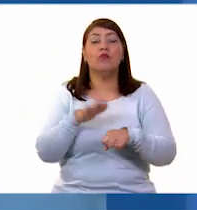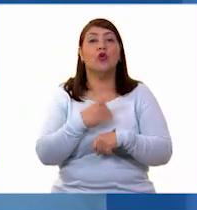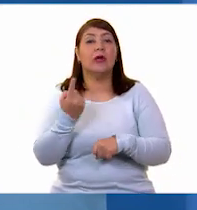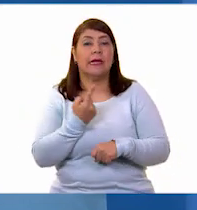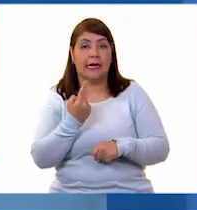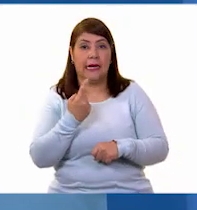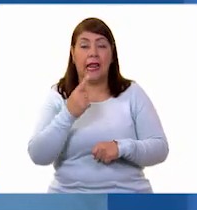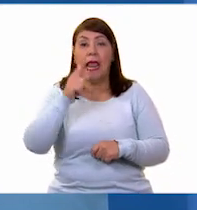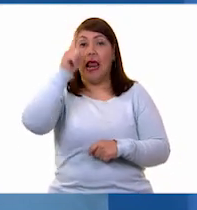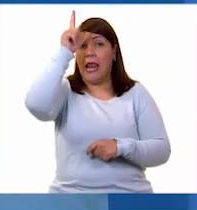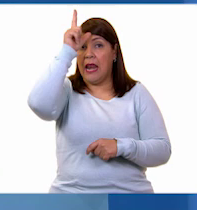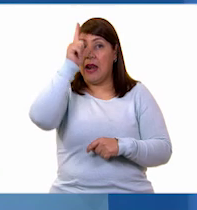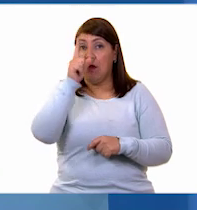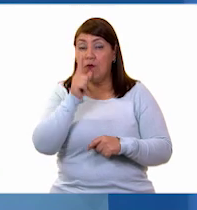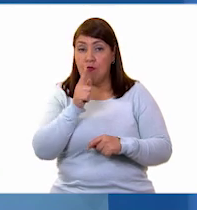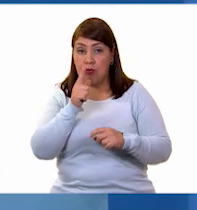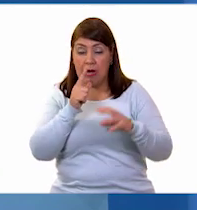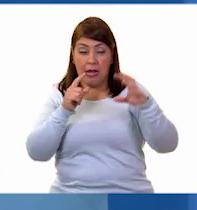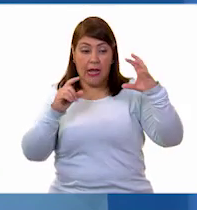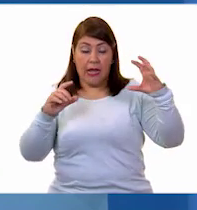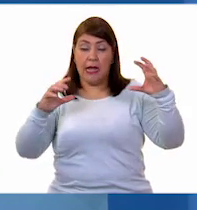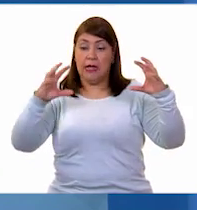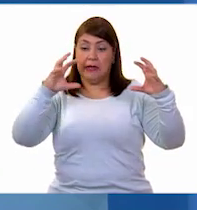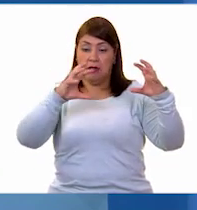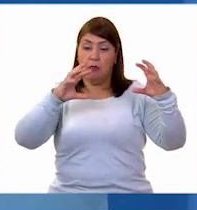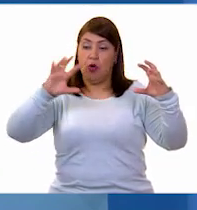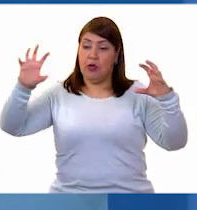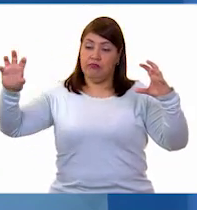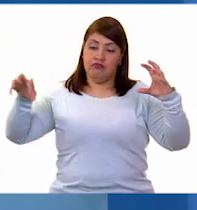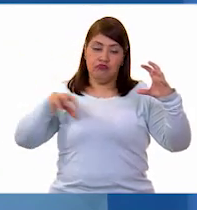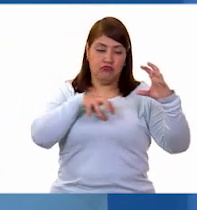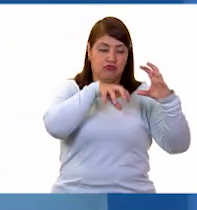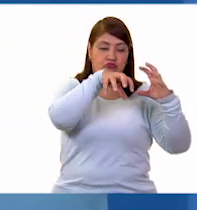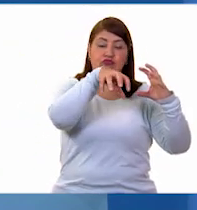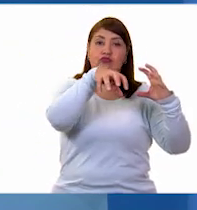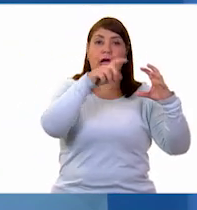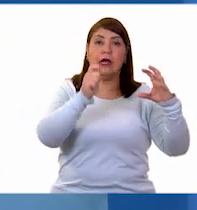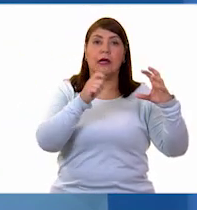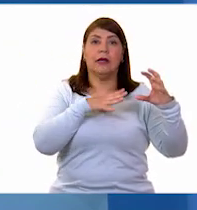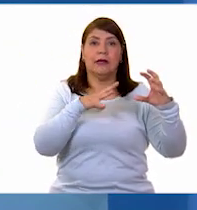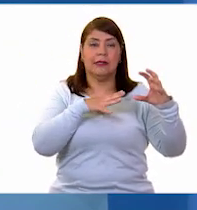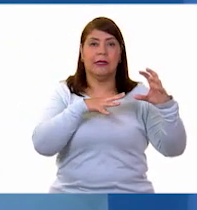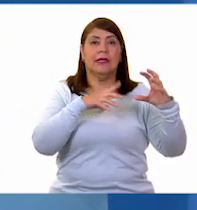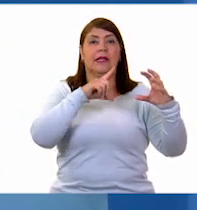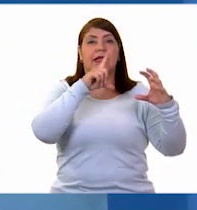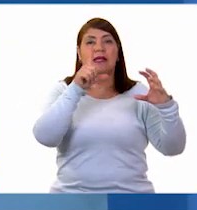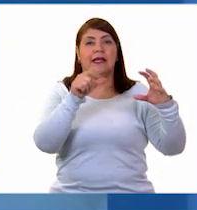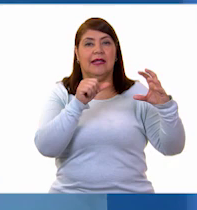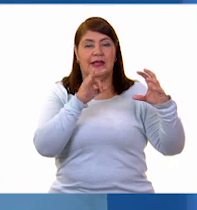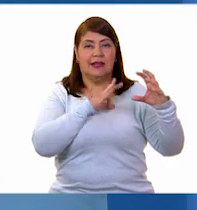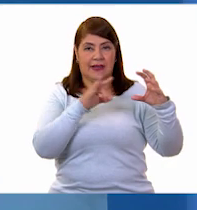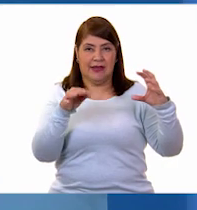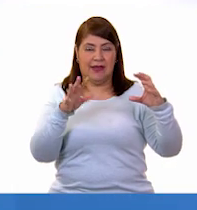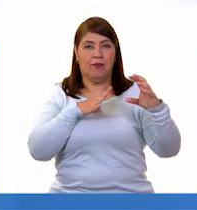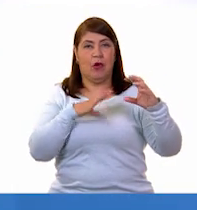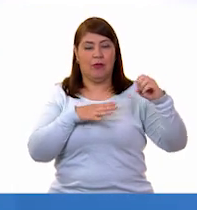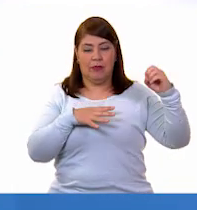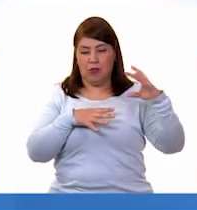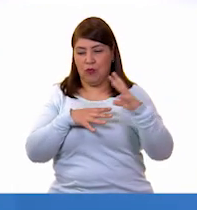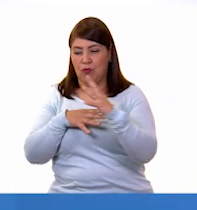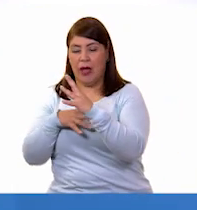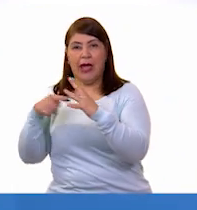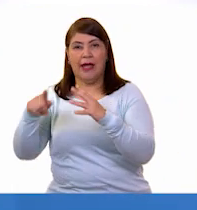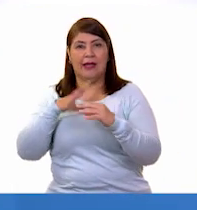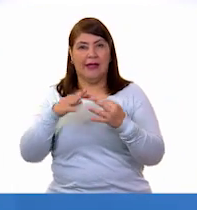la luna se interpone entre el sol y la Tierra y se proyecta su sombra en la superficie de la Tierra.